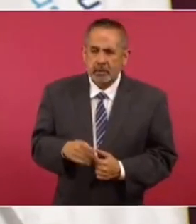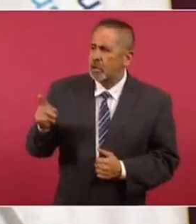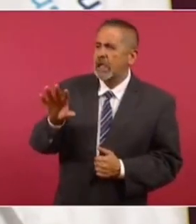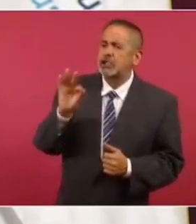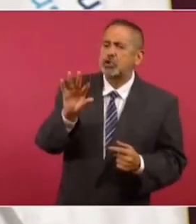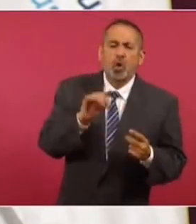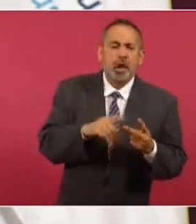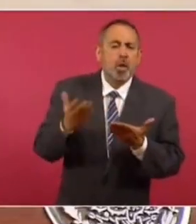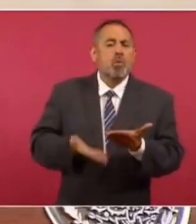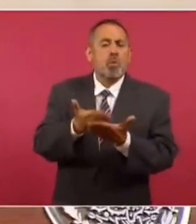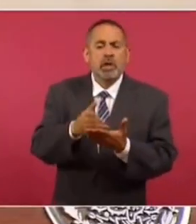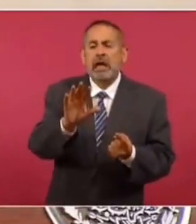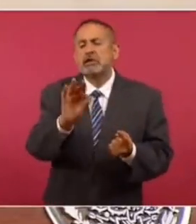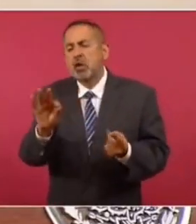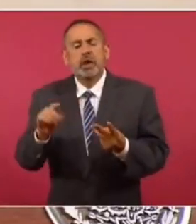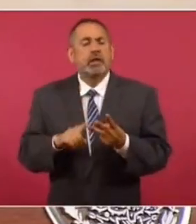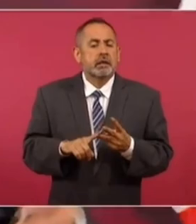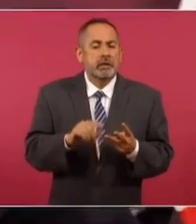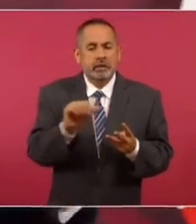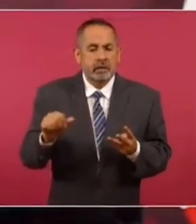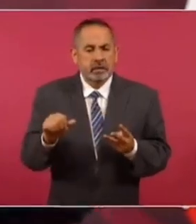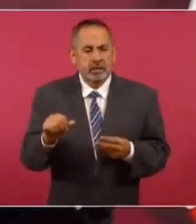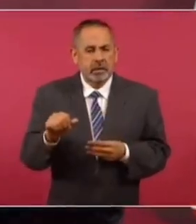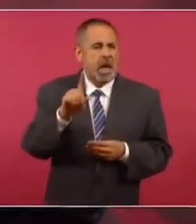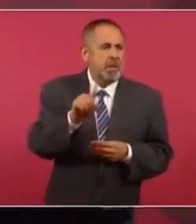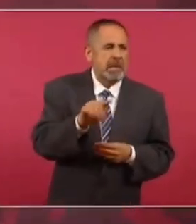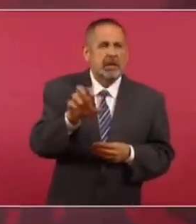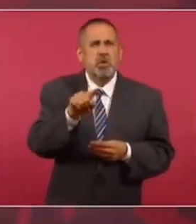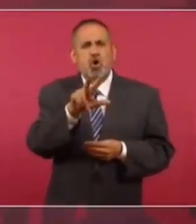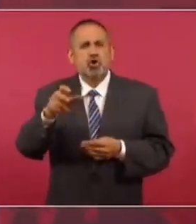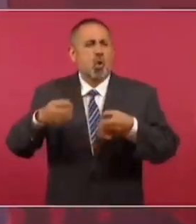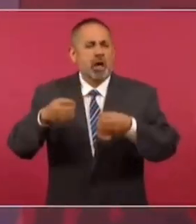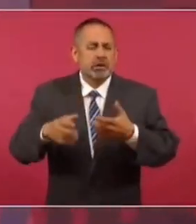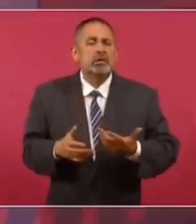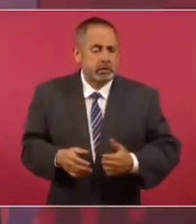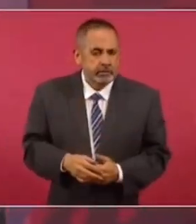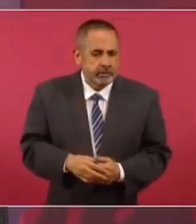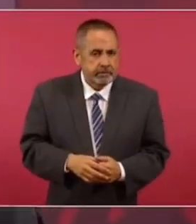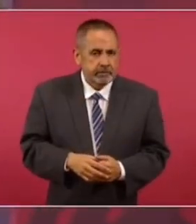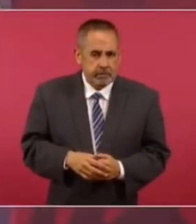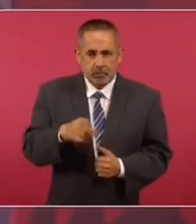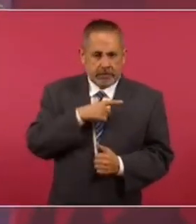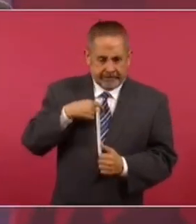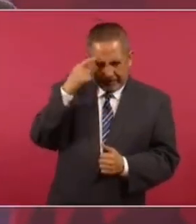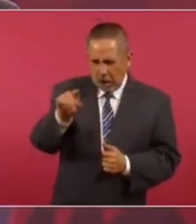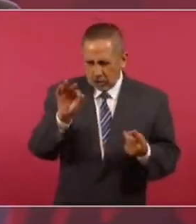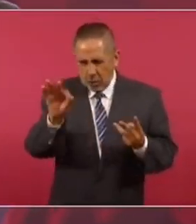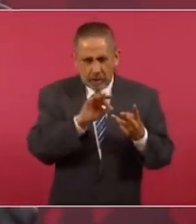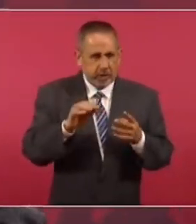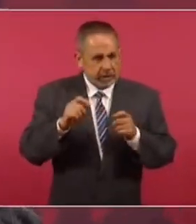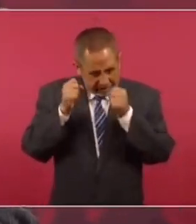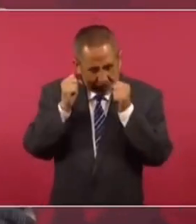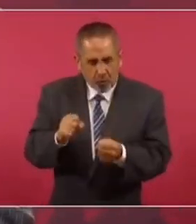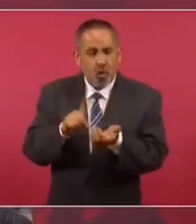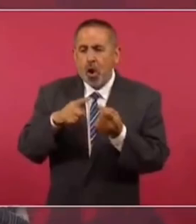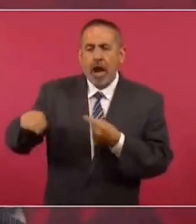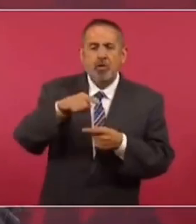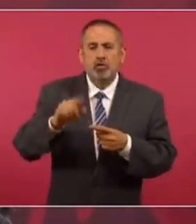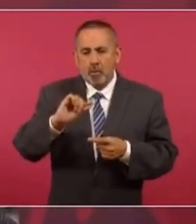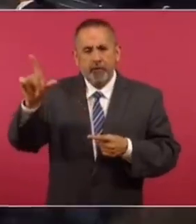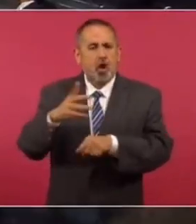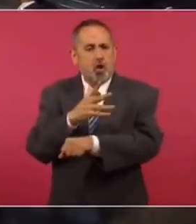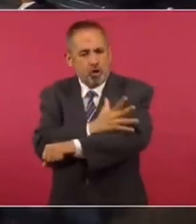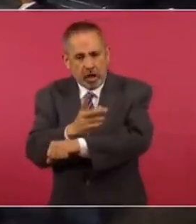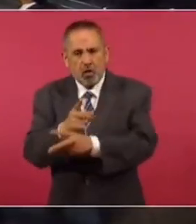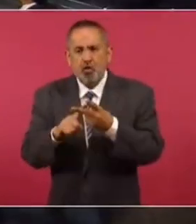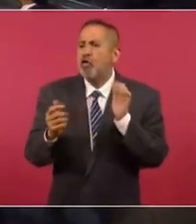usted, proponga usted a los 1.500, 1.800 jueces, nada más que tiene usted que garantizar que sean profesionales,